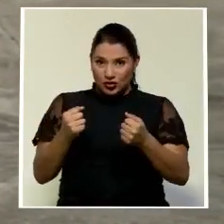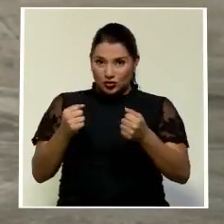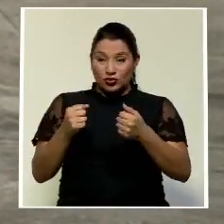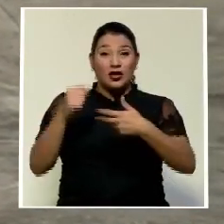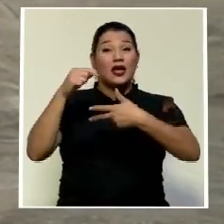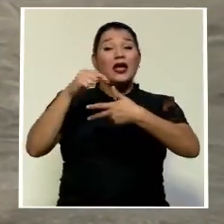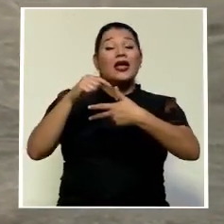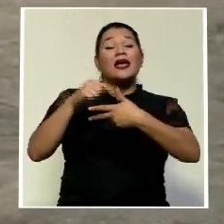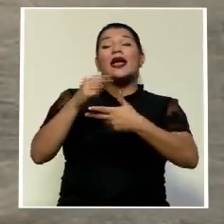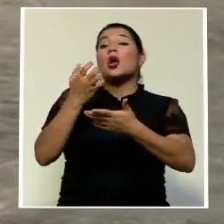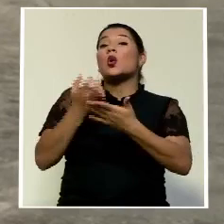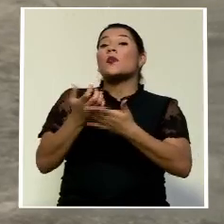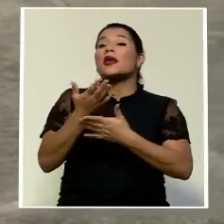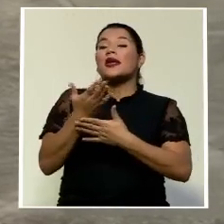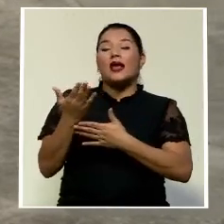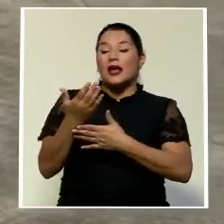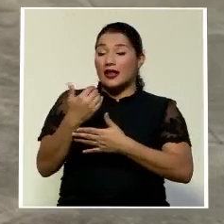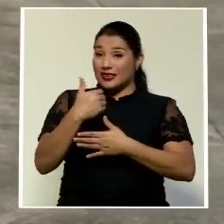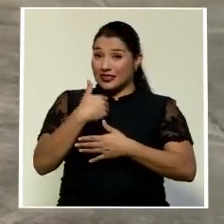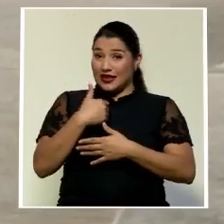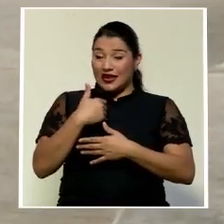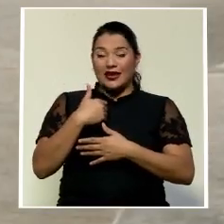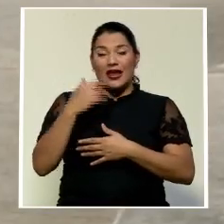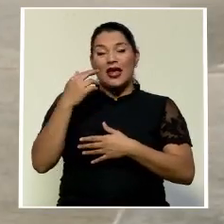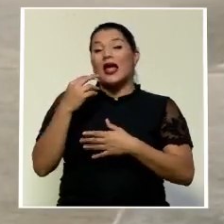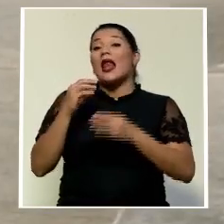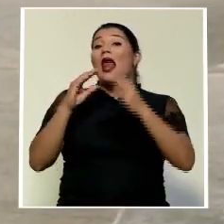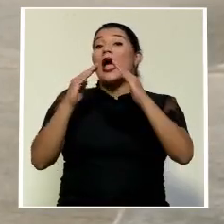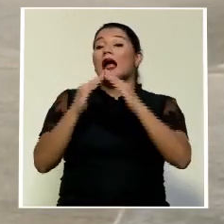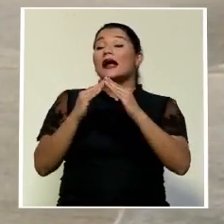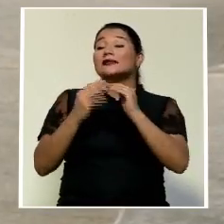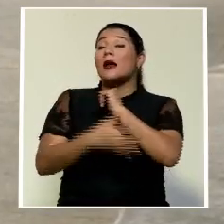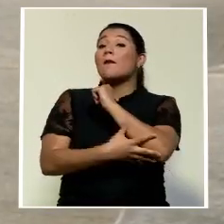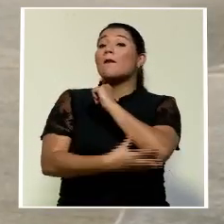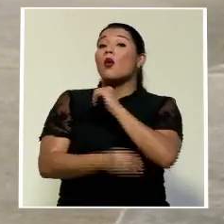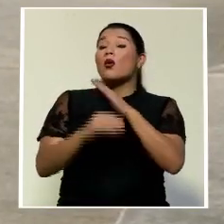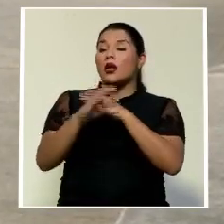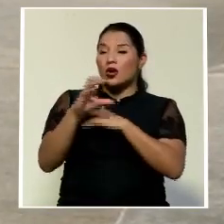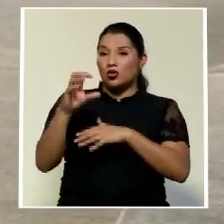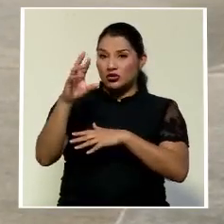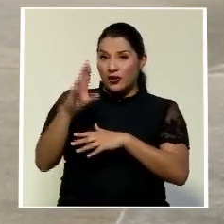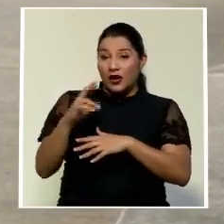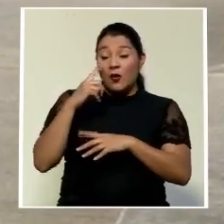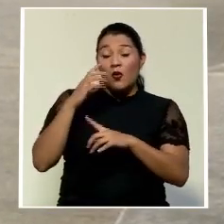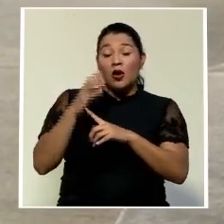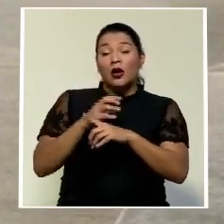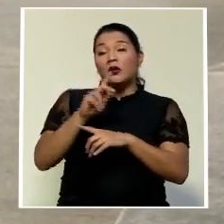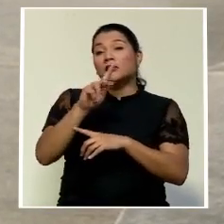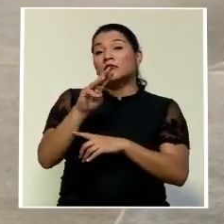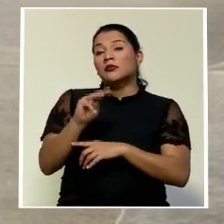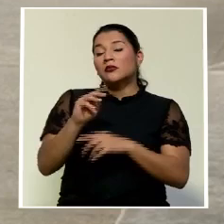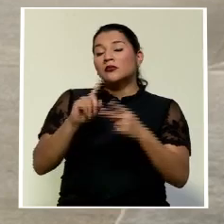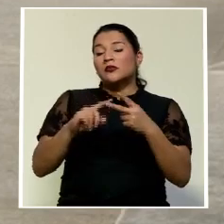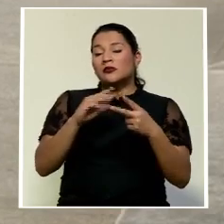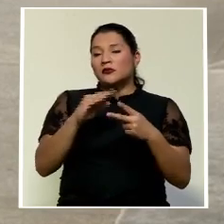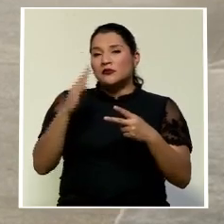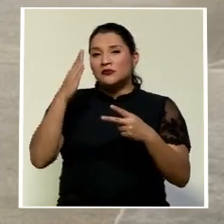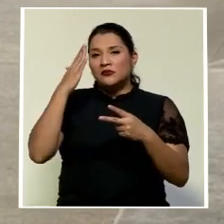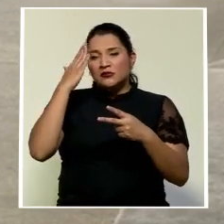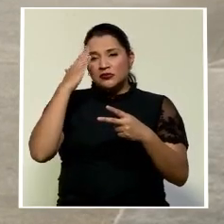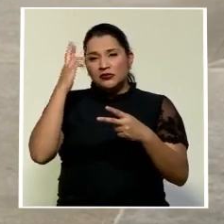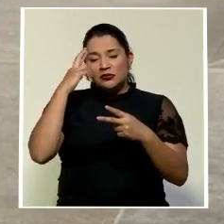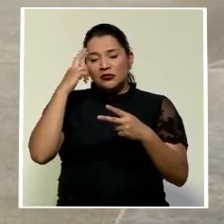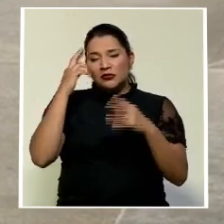a la dimensión económica, se compone de la razón de hogares en condición de pobreza por kilómetro cuadrado y razón de hogares colectivos por kilómetro